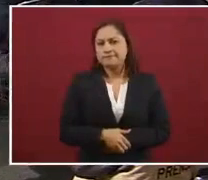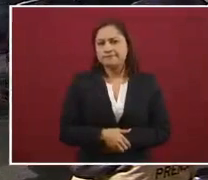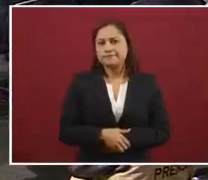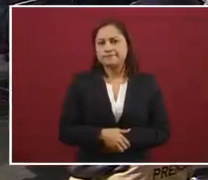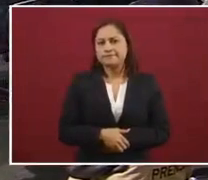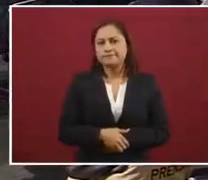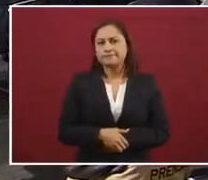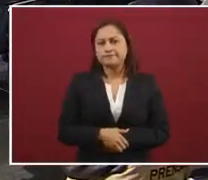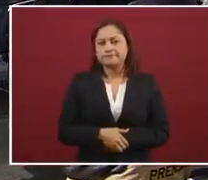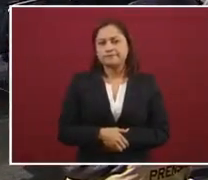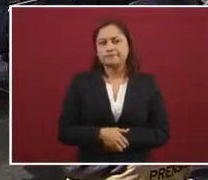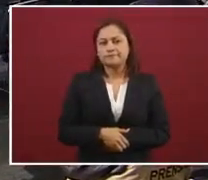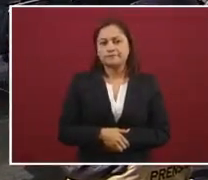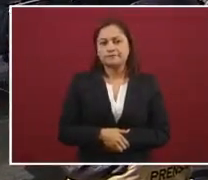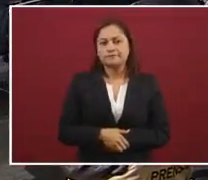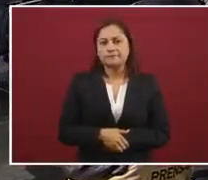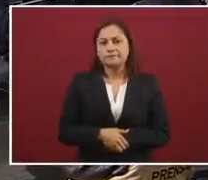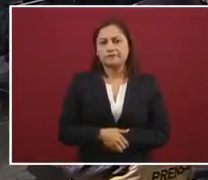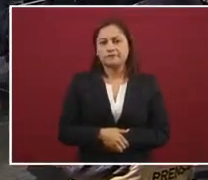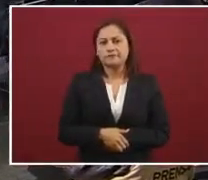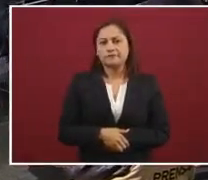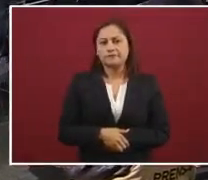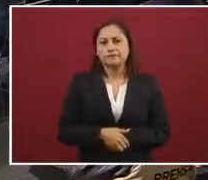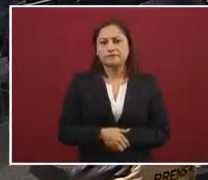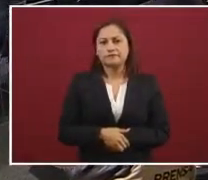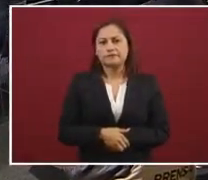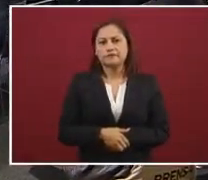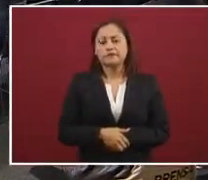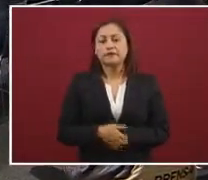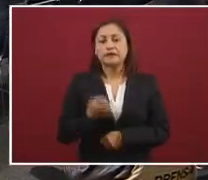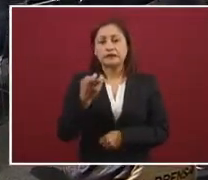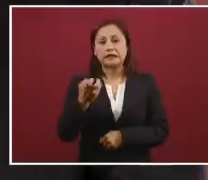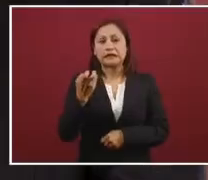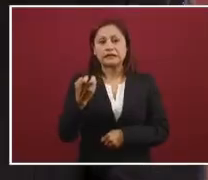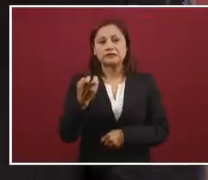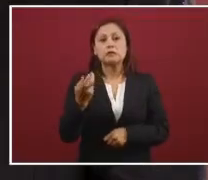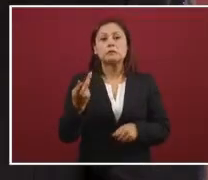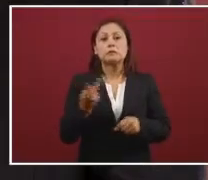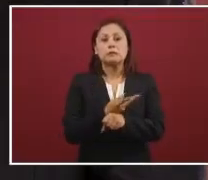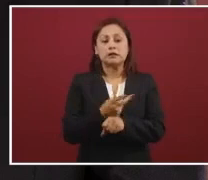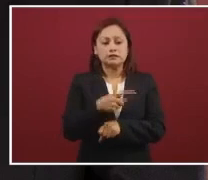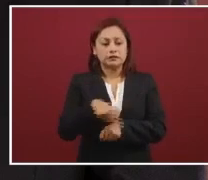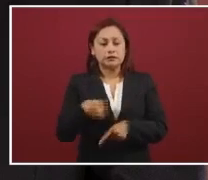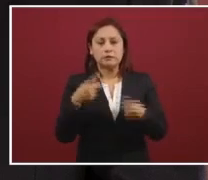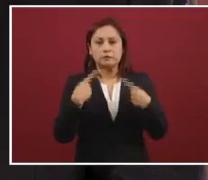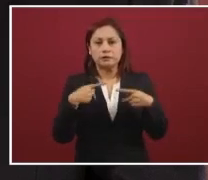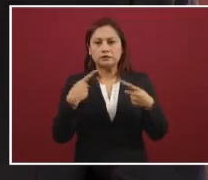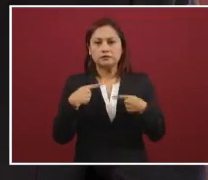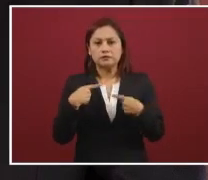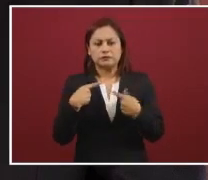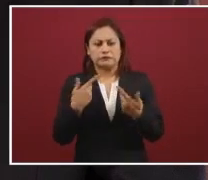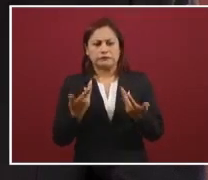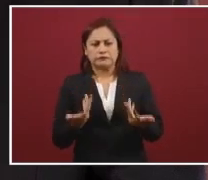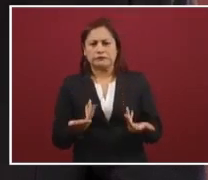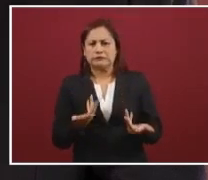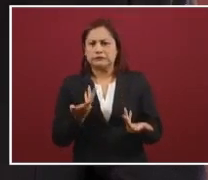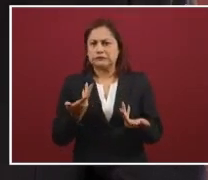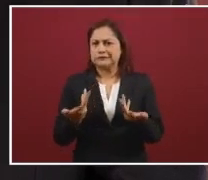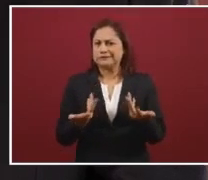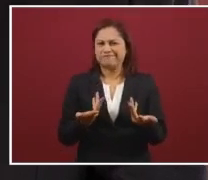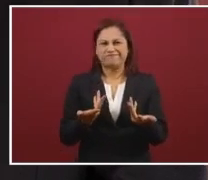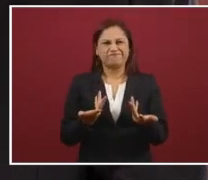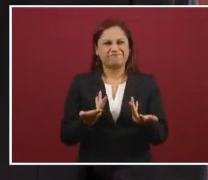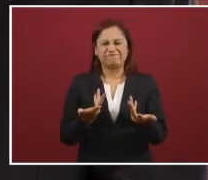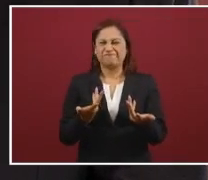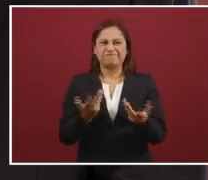al grado que no se habitaron las entregadas al Infonavit,